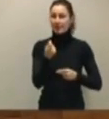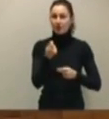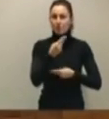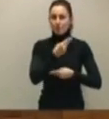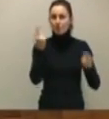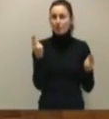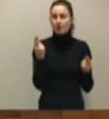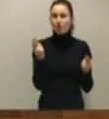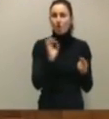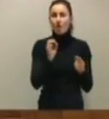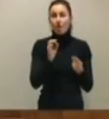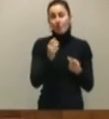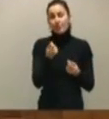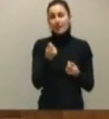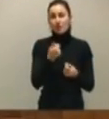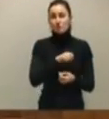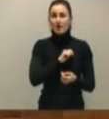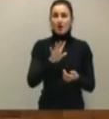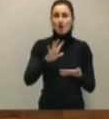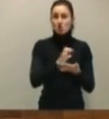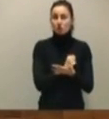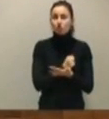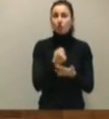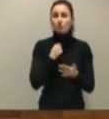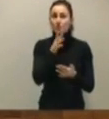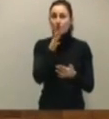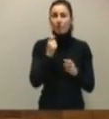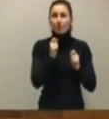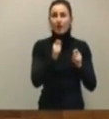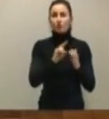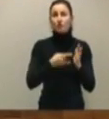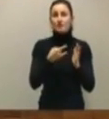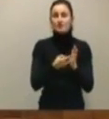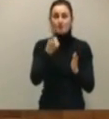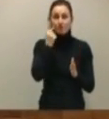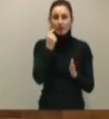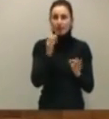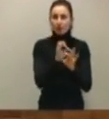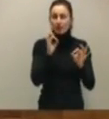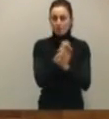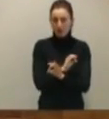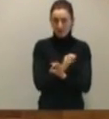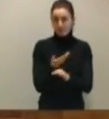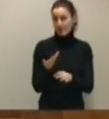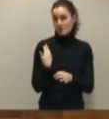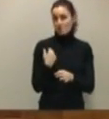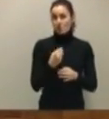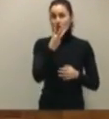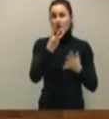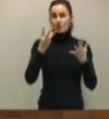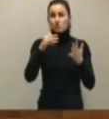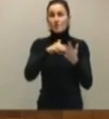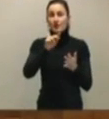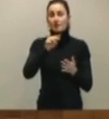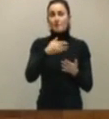público, de dinero de todos los españoles que se ha venido insuflando en el sistema financiero, se equivoca. Recientemente, 38.000 millones de